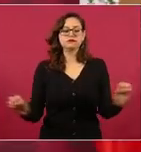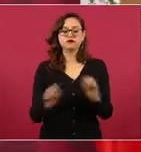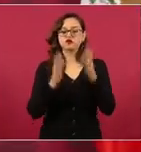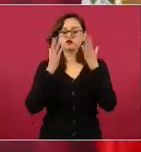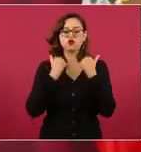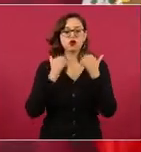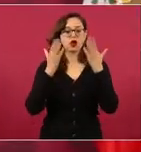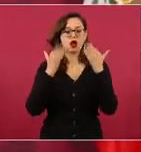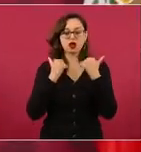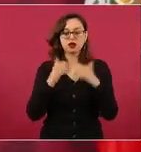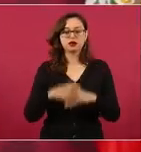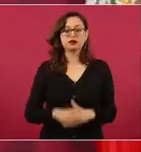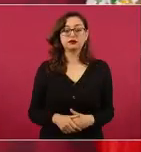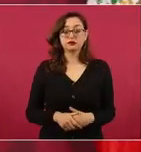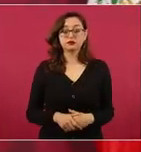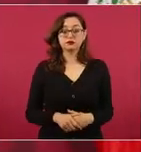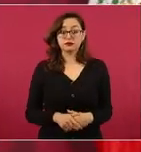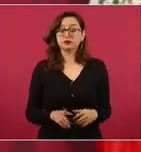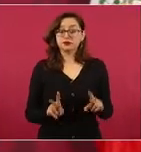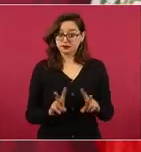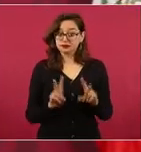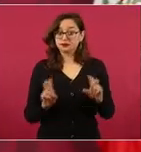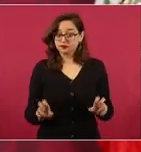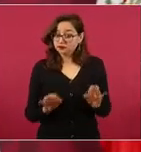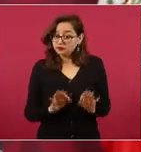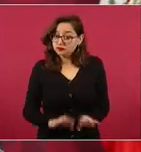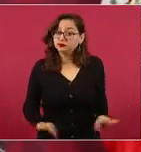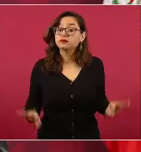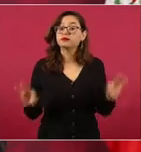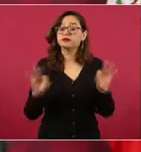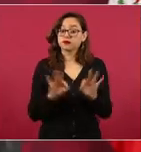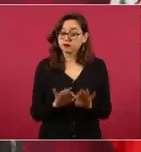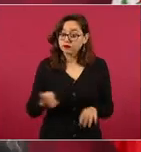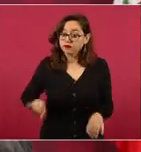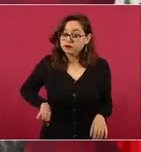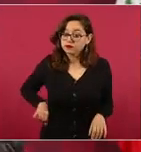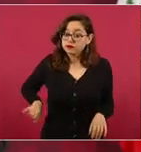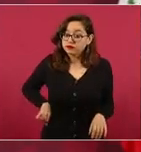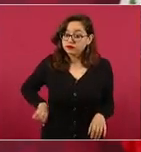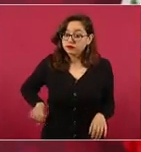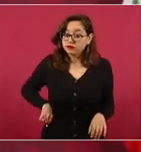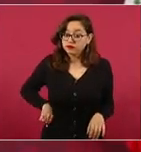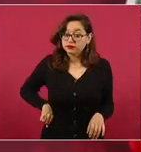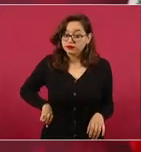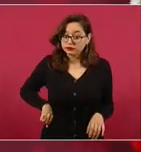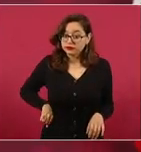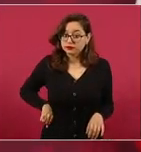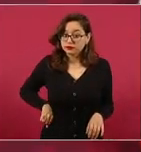Bien. Es que es muy interesante este tema, porque fue